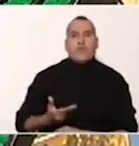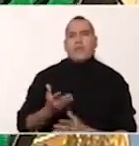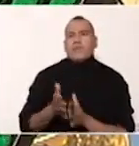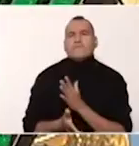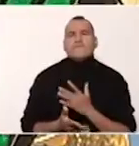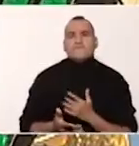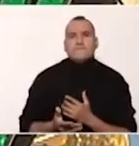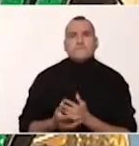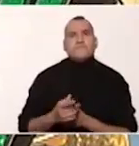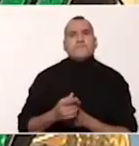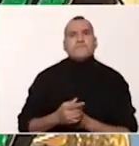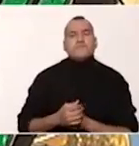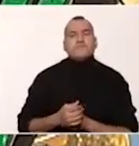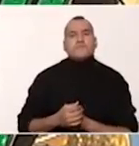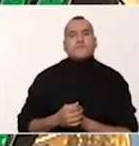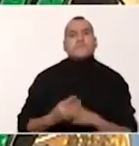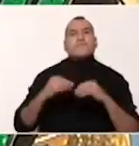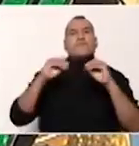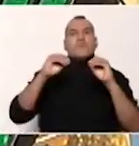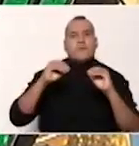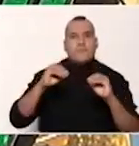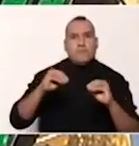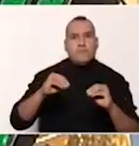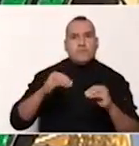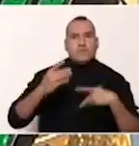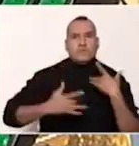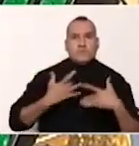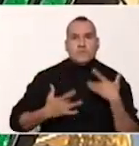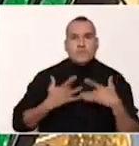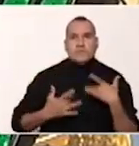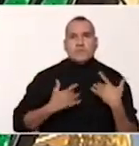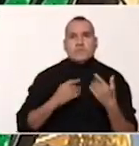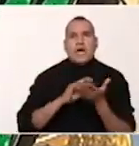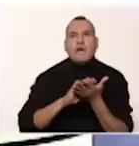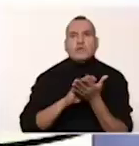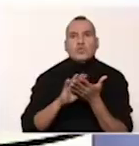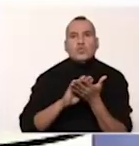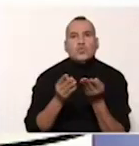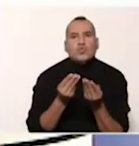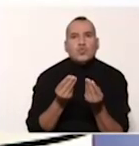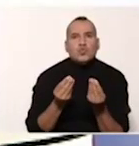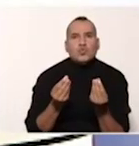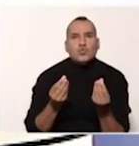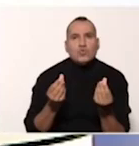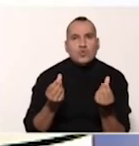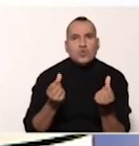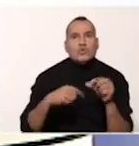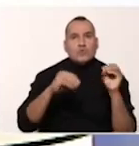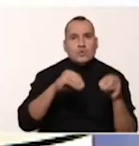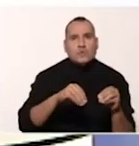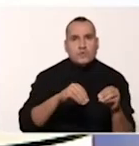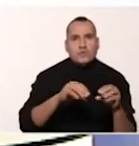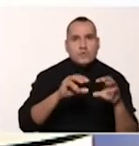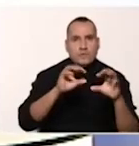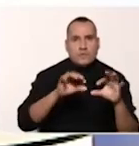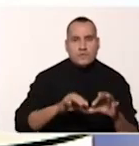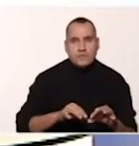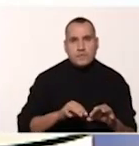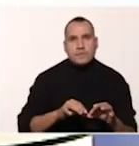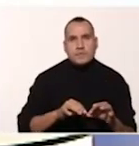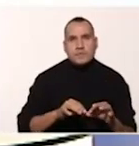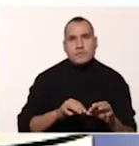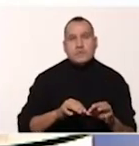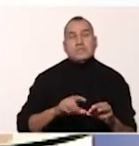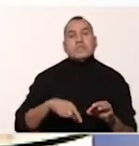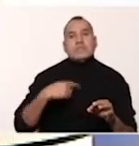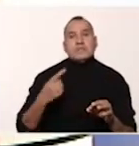caso que una vez que realice la actividad, que resuelva el ejercicio en la caja aritmética,